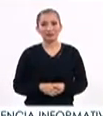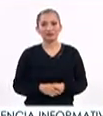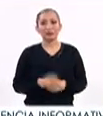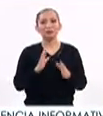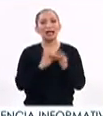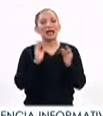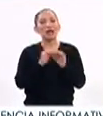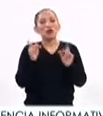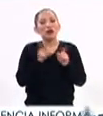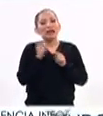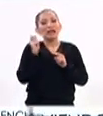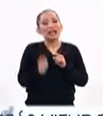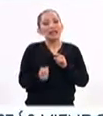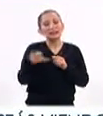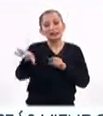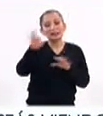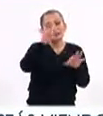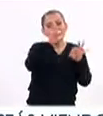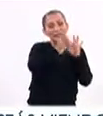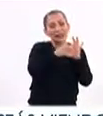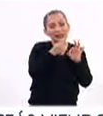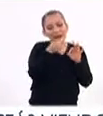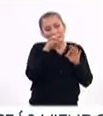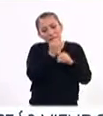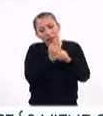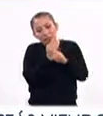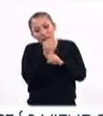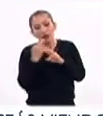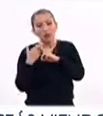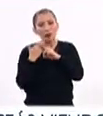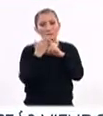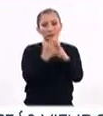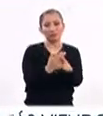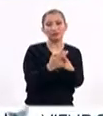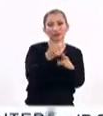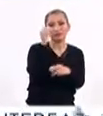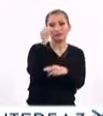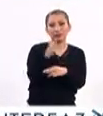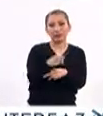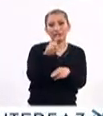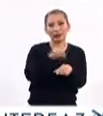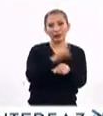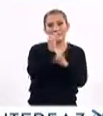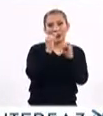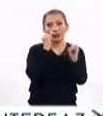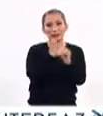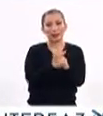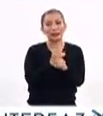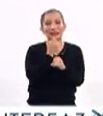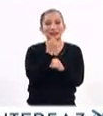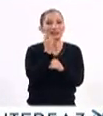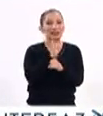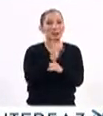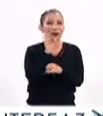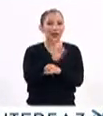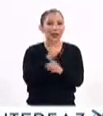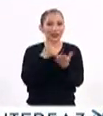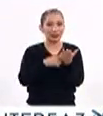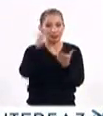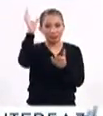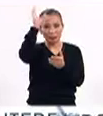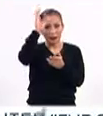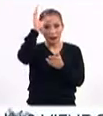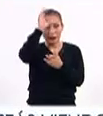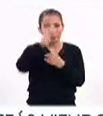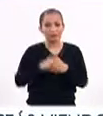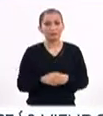de platicarles un poco sobre lo que encontramos a partir de la conmemoración del Día Internacional de la Niña y la Mujer en la